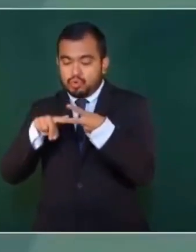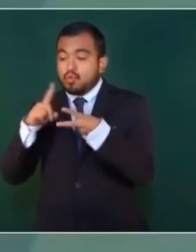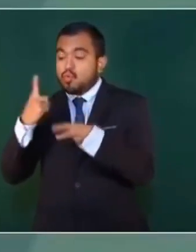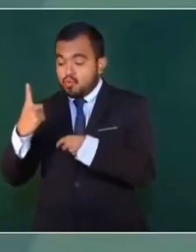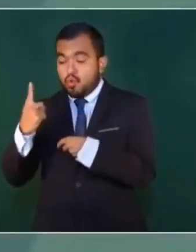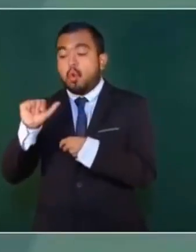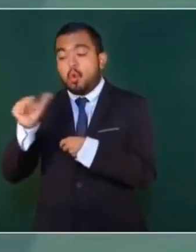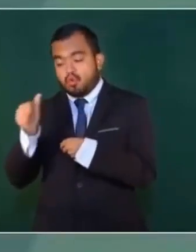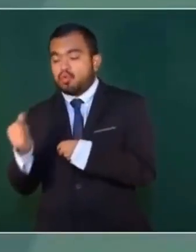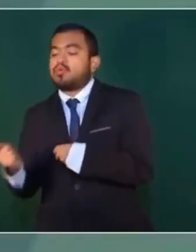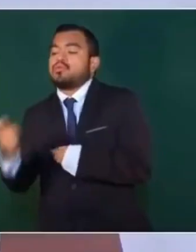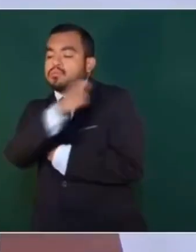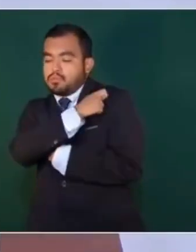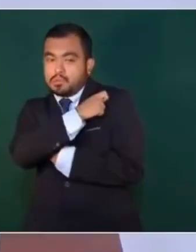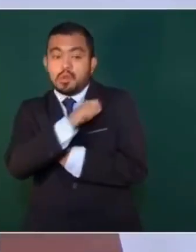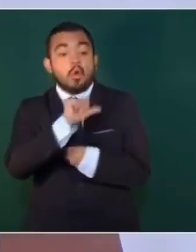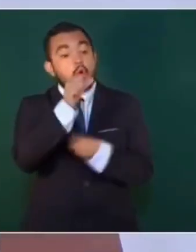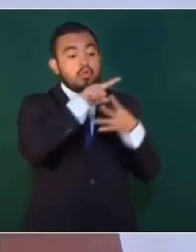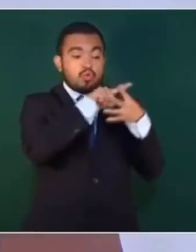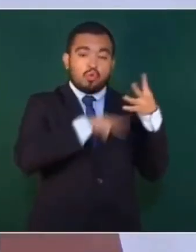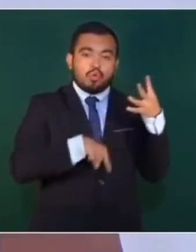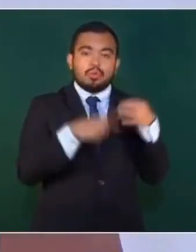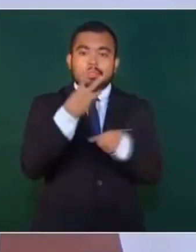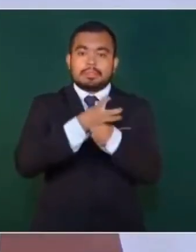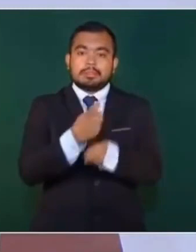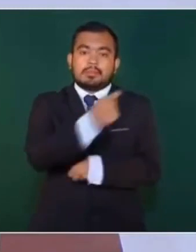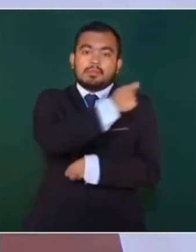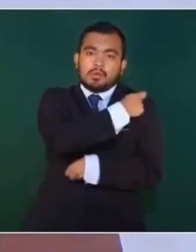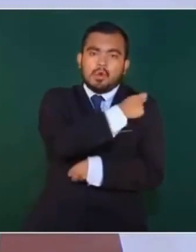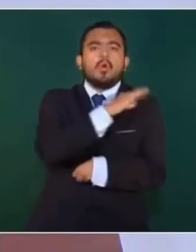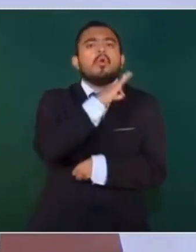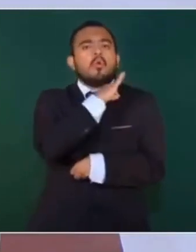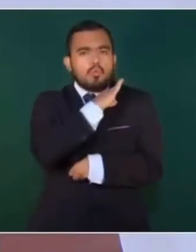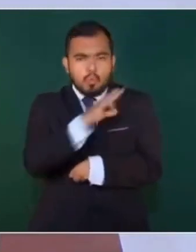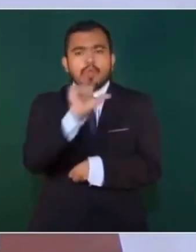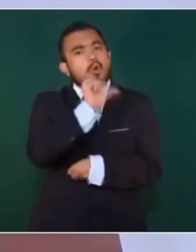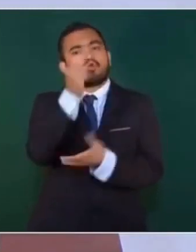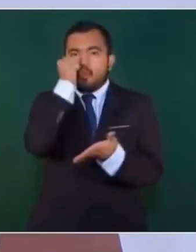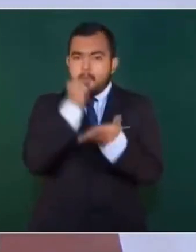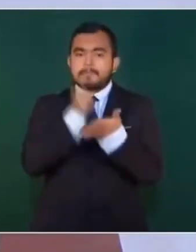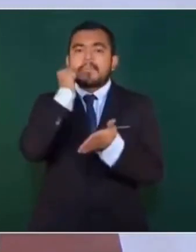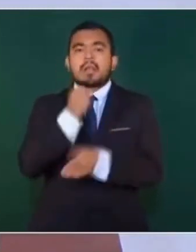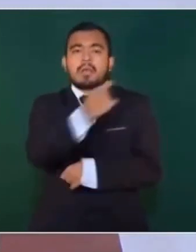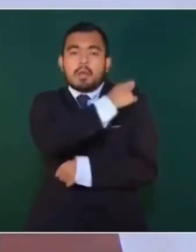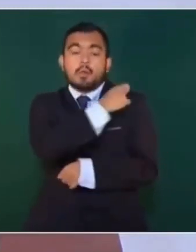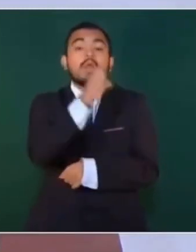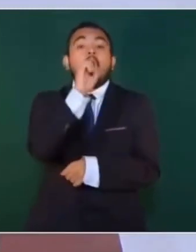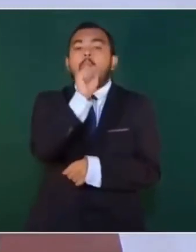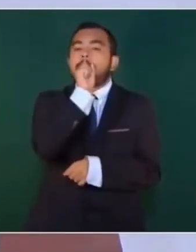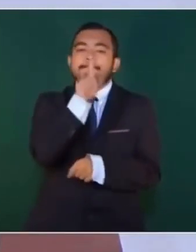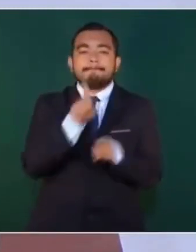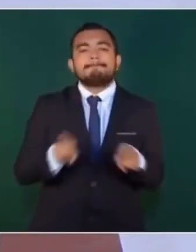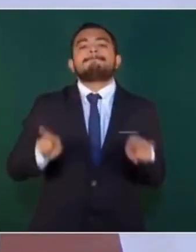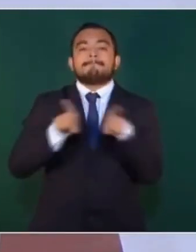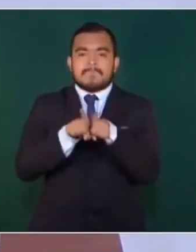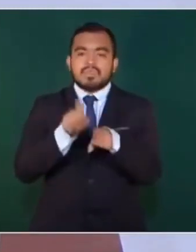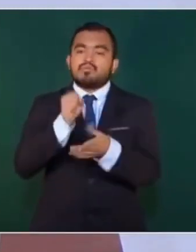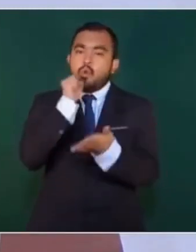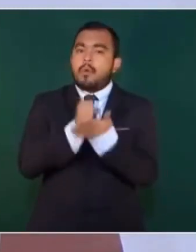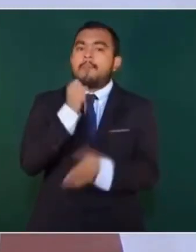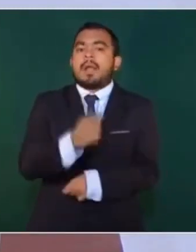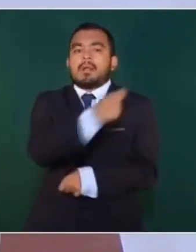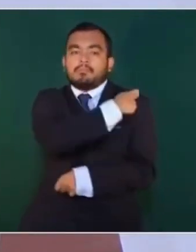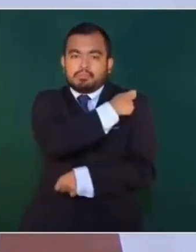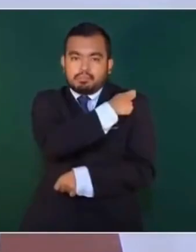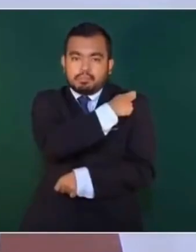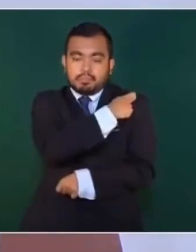puede ser con otras vacunas o con la vacuna que originalmente se usó para el esquema. Y esto nos lleva al siguiente cambio